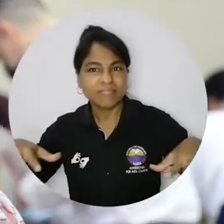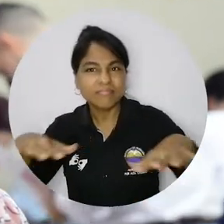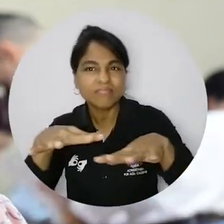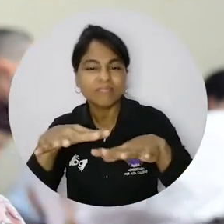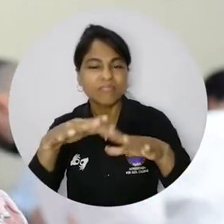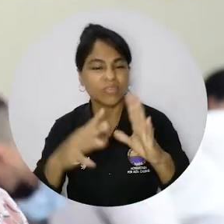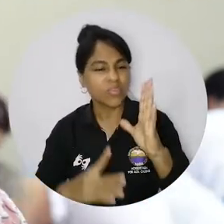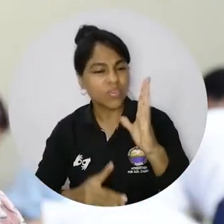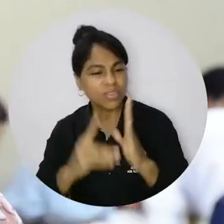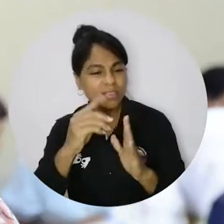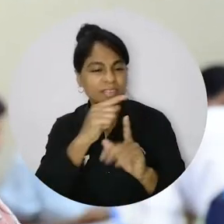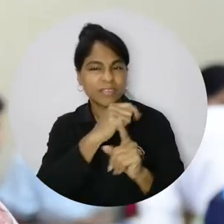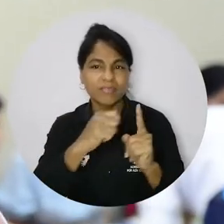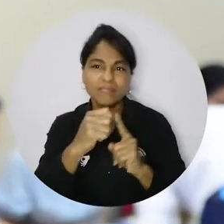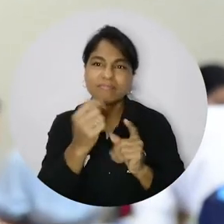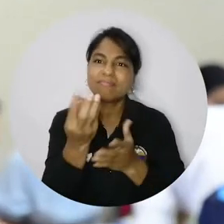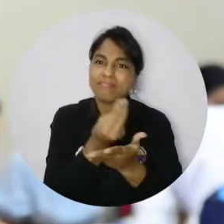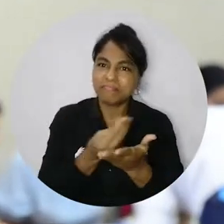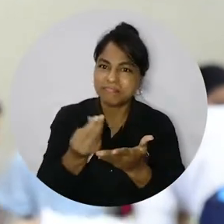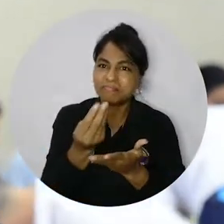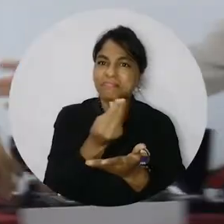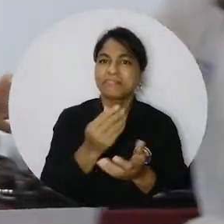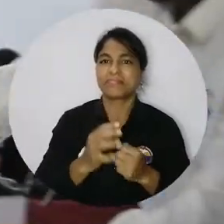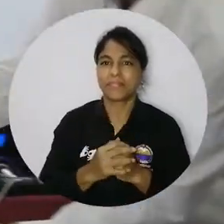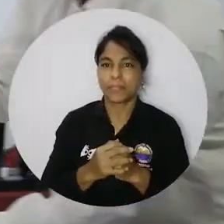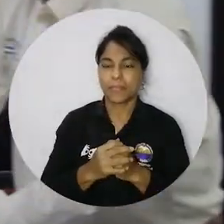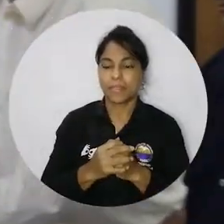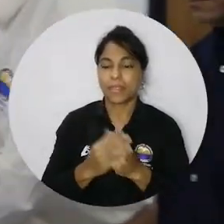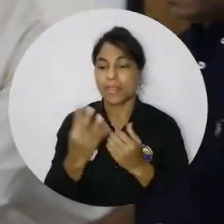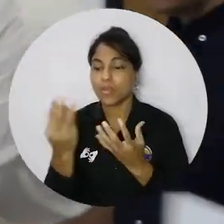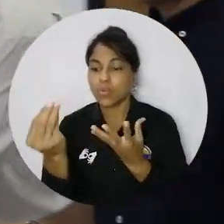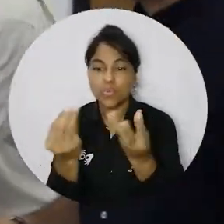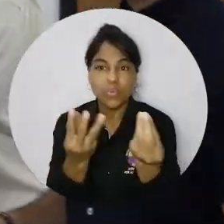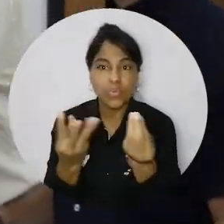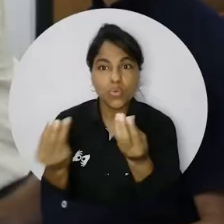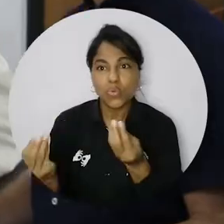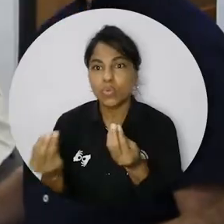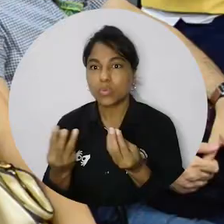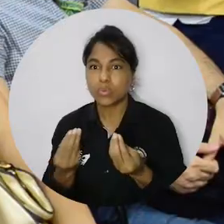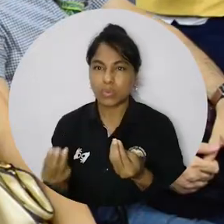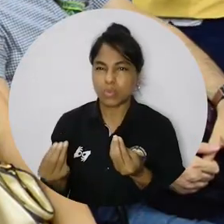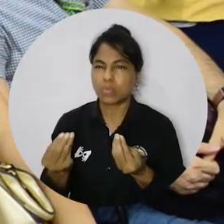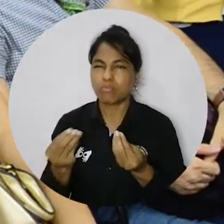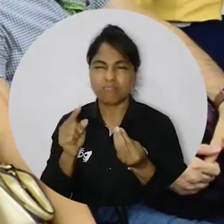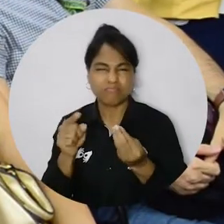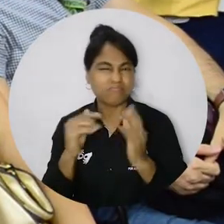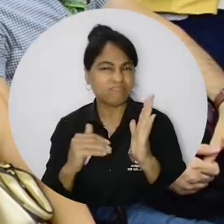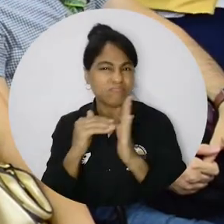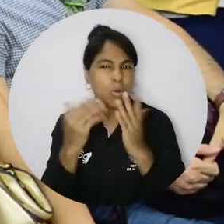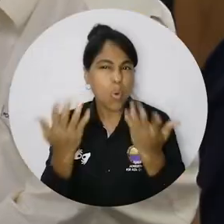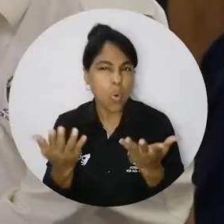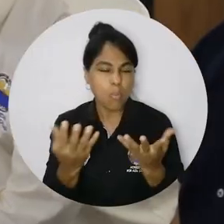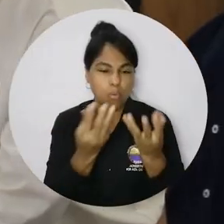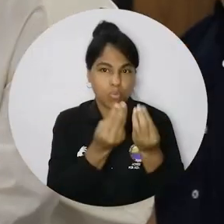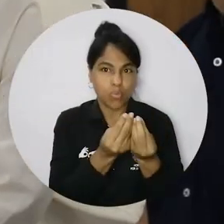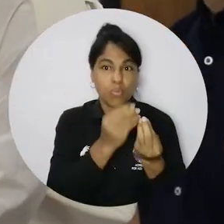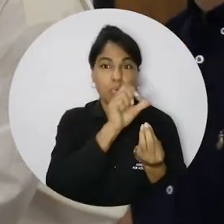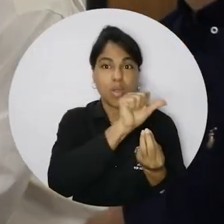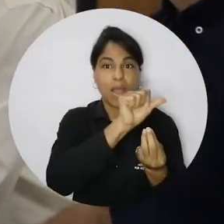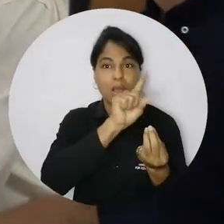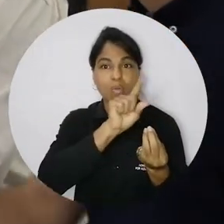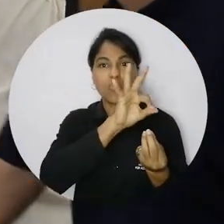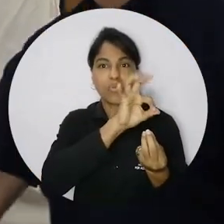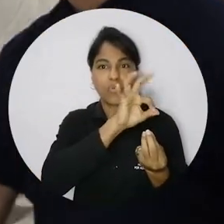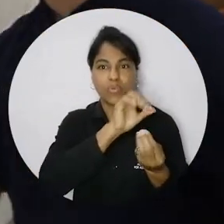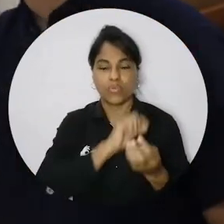territorio, con el desarrollo social y económico. Por su parte, los grupos de investigación se destacaron de la siguiente forma, 8